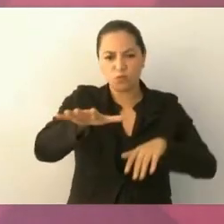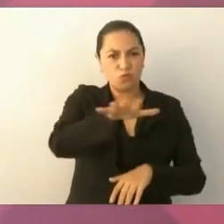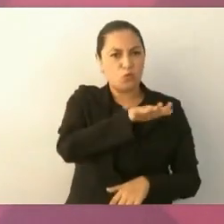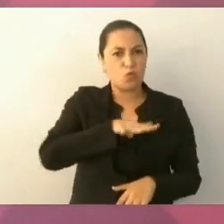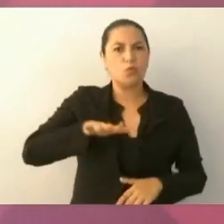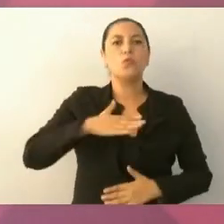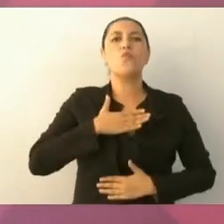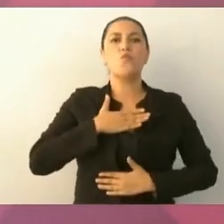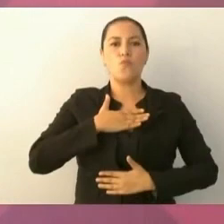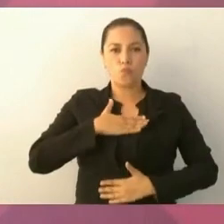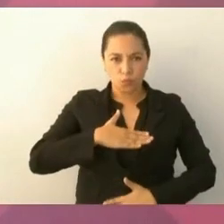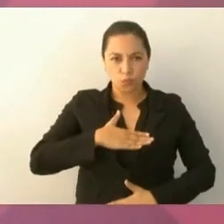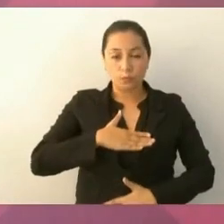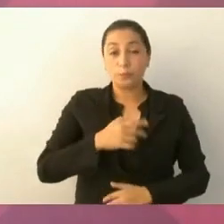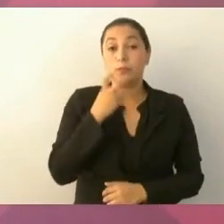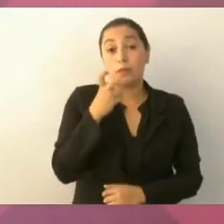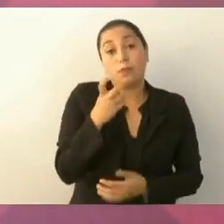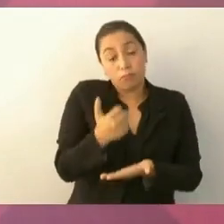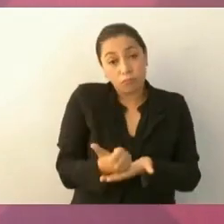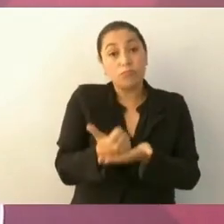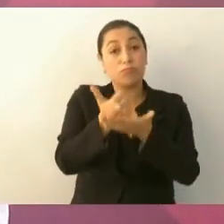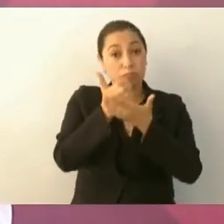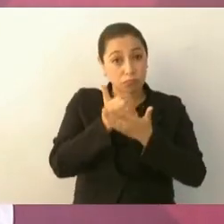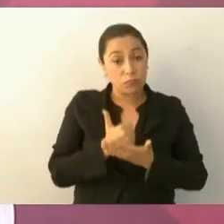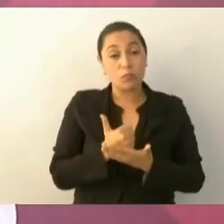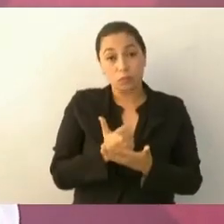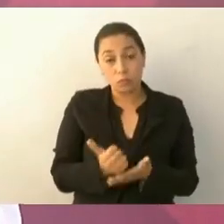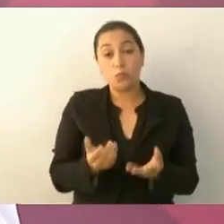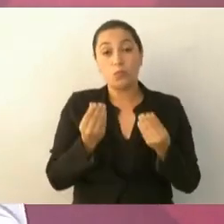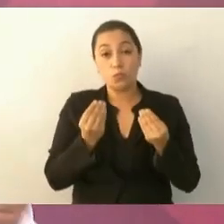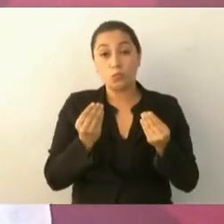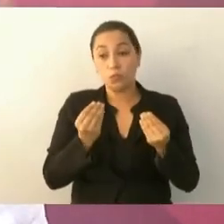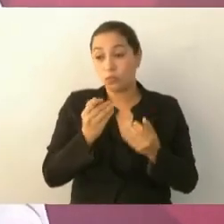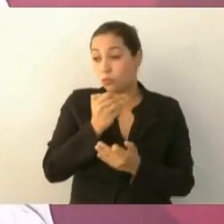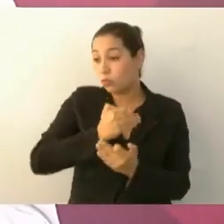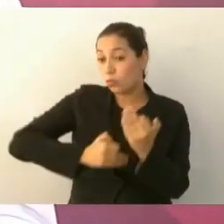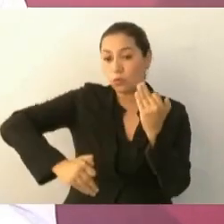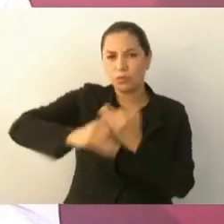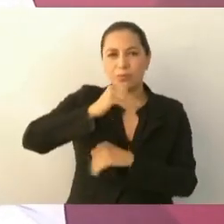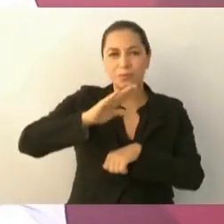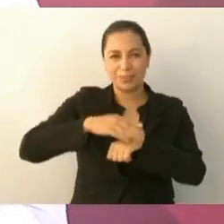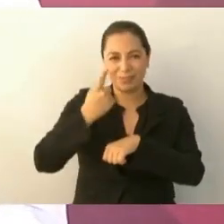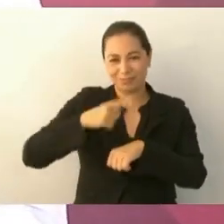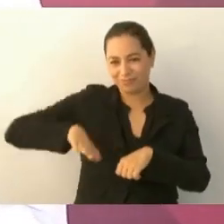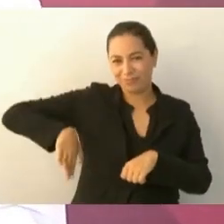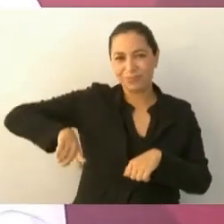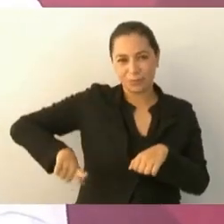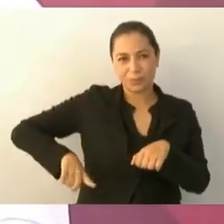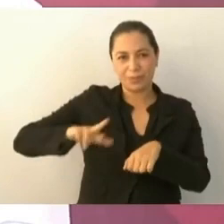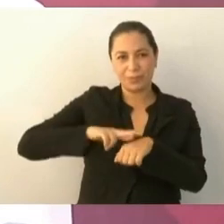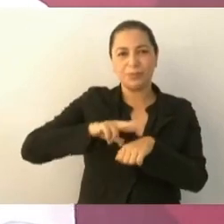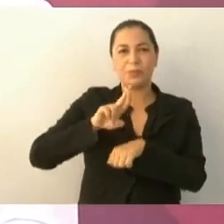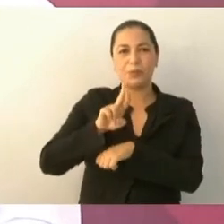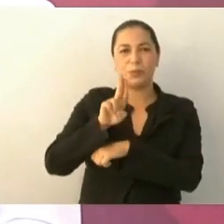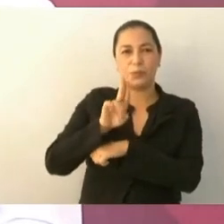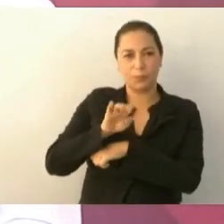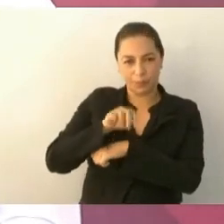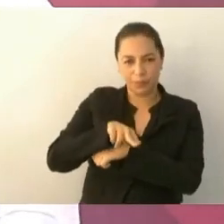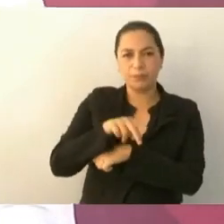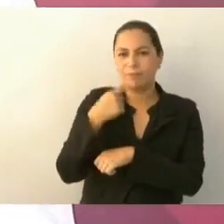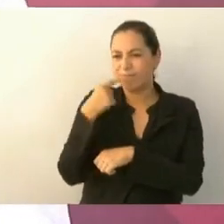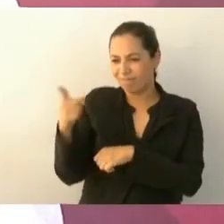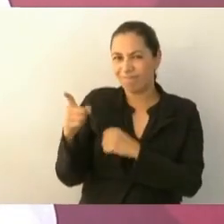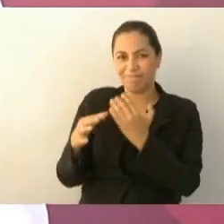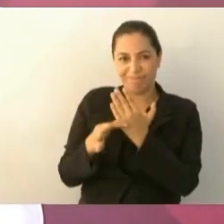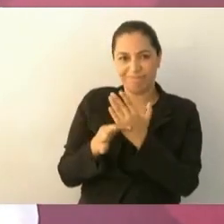Y esto nos ha ayudado mucho, porque Rubén mencionó que por primera vez en mucho